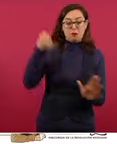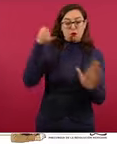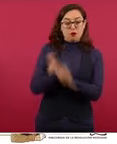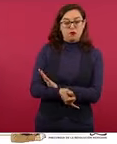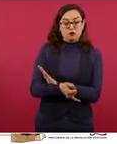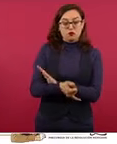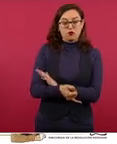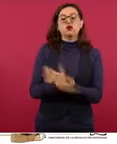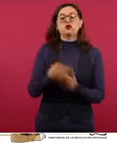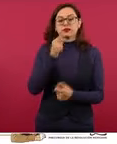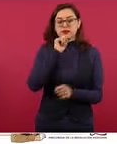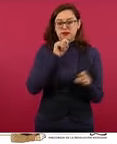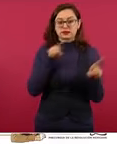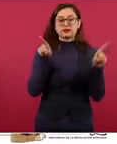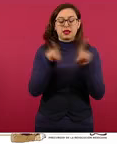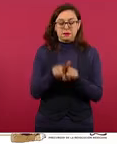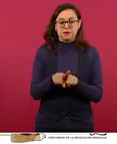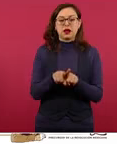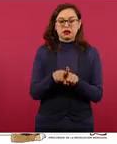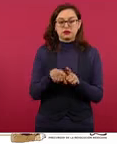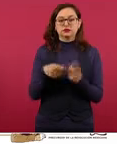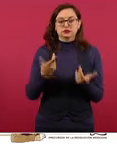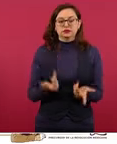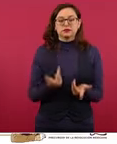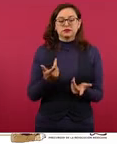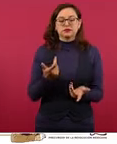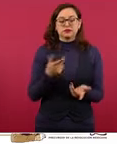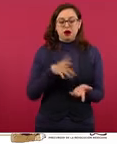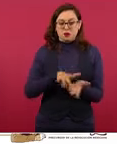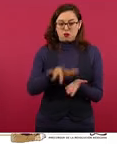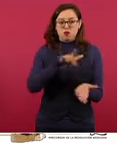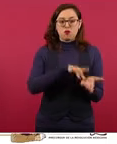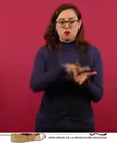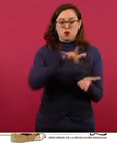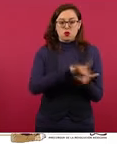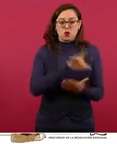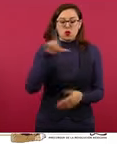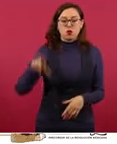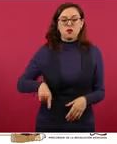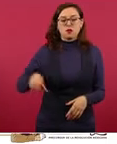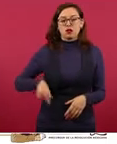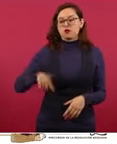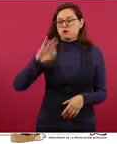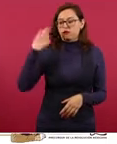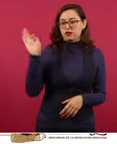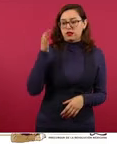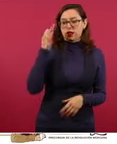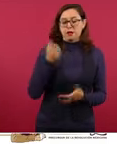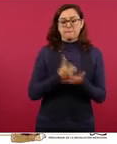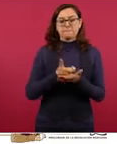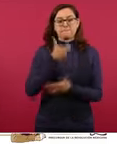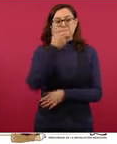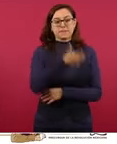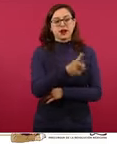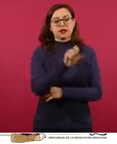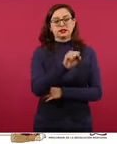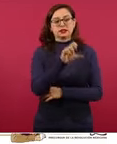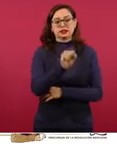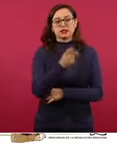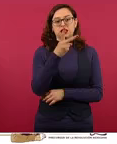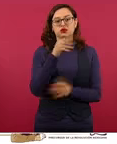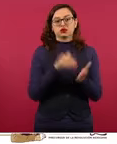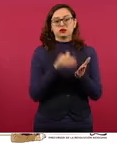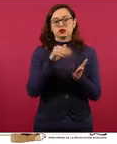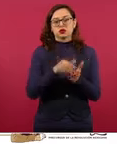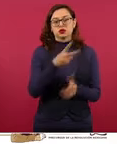240 litros por segundo y con un apoyo del gobierno federal de 62 millones 284 mil